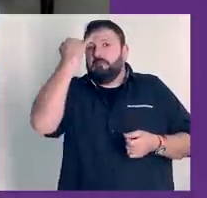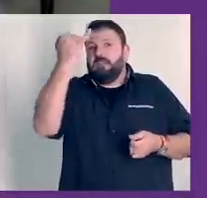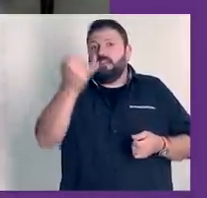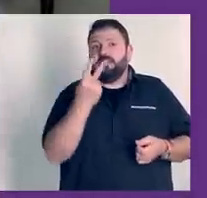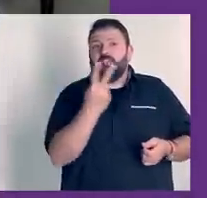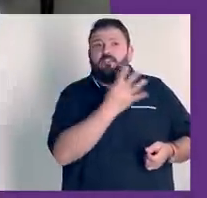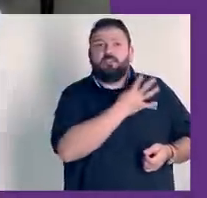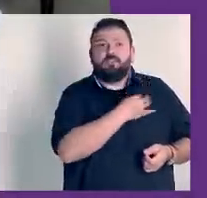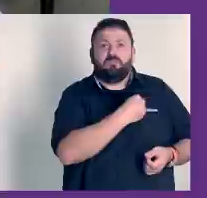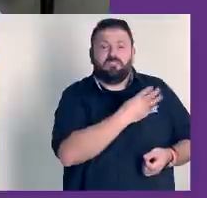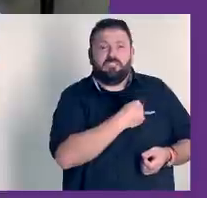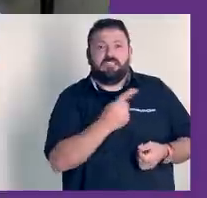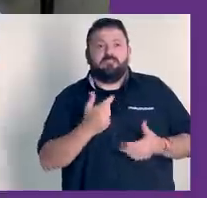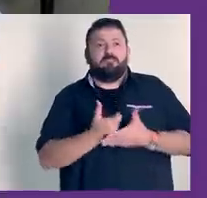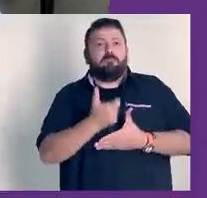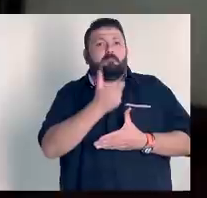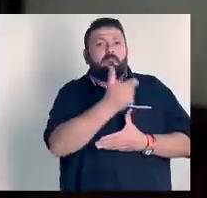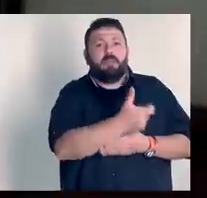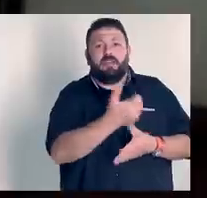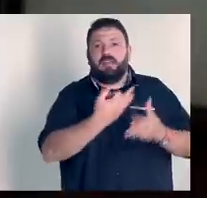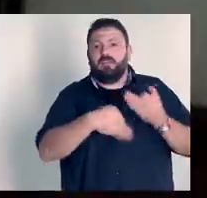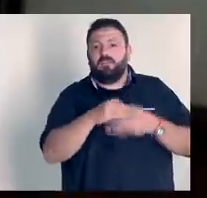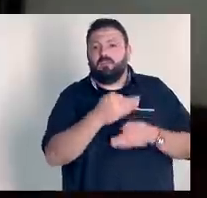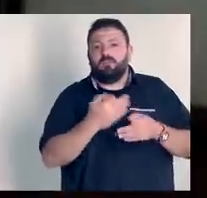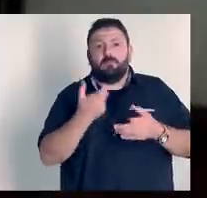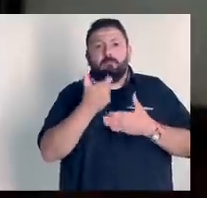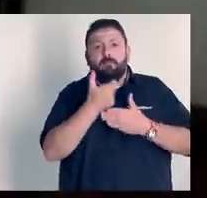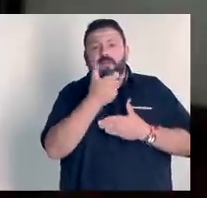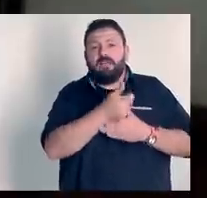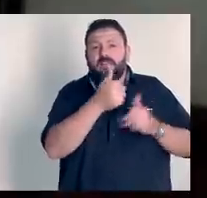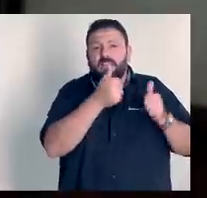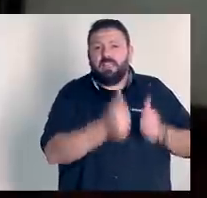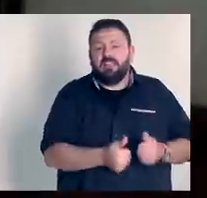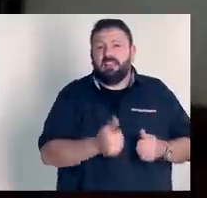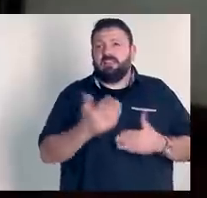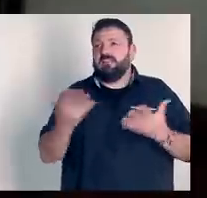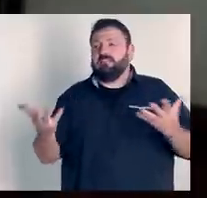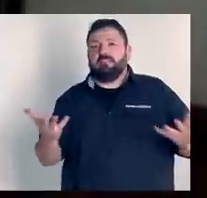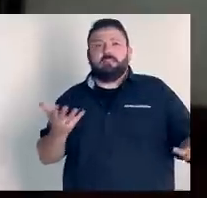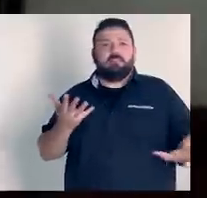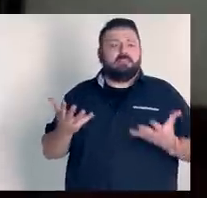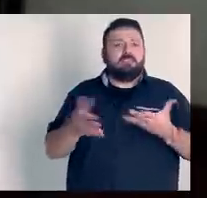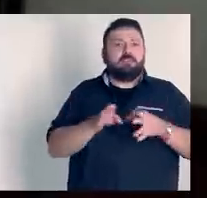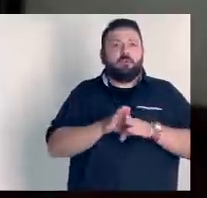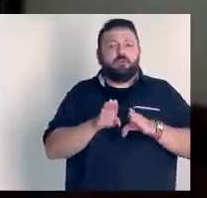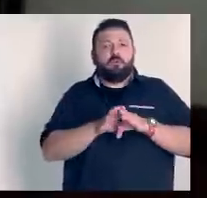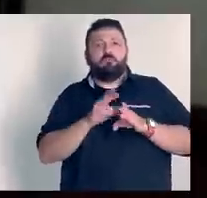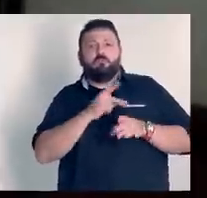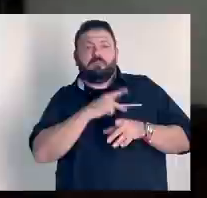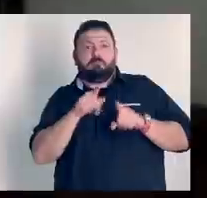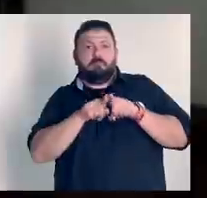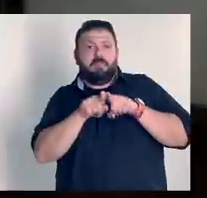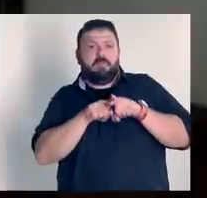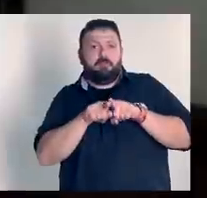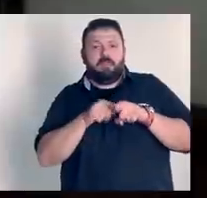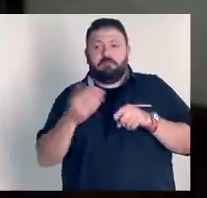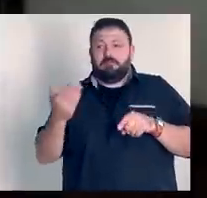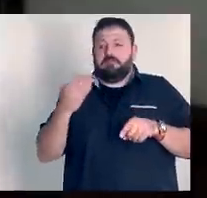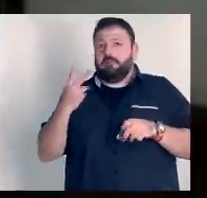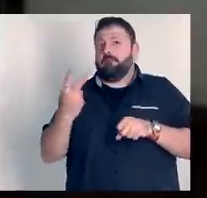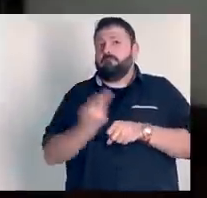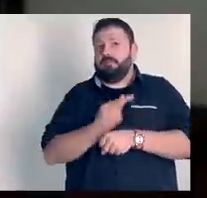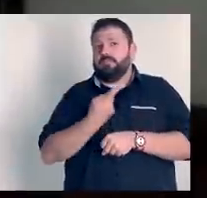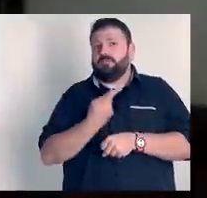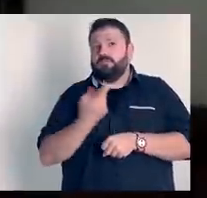2 hijos, tener que pagar colegiaturas, tener que pagar luz y quedarte con una mano adelante y una atrás. Esto que les platico acaba de suceder